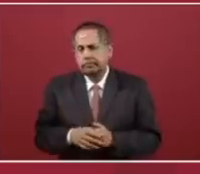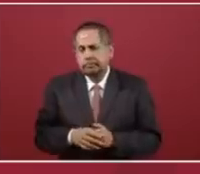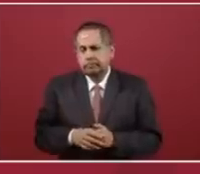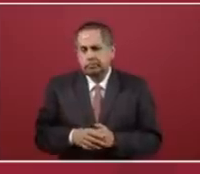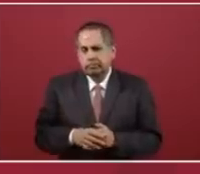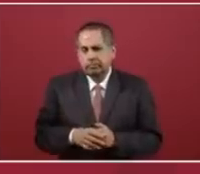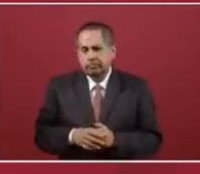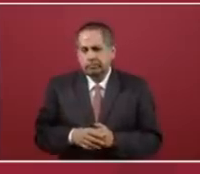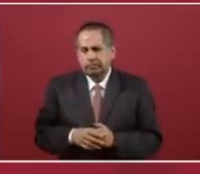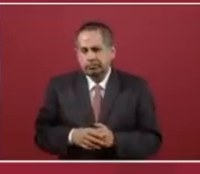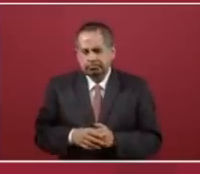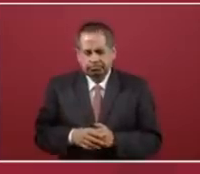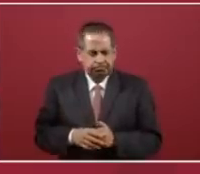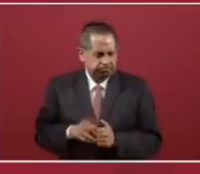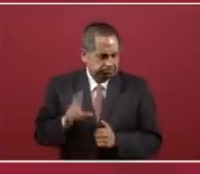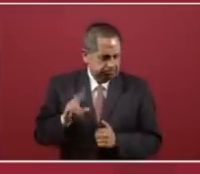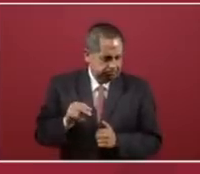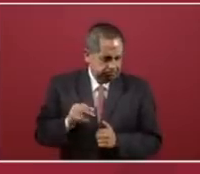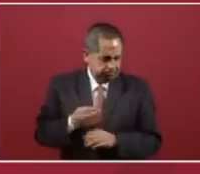tan